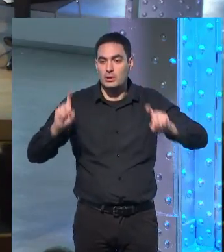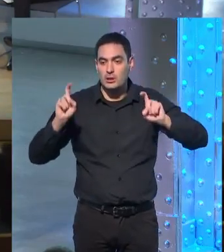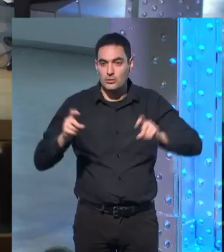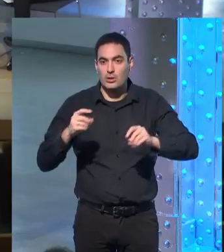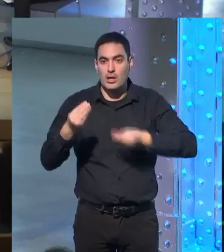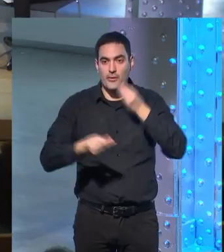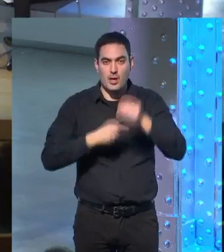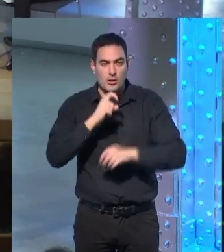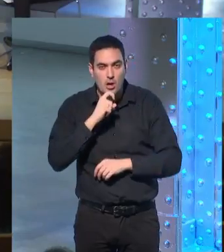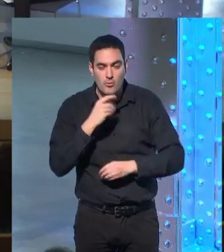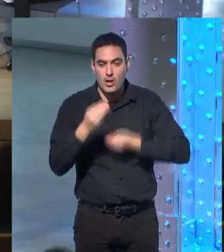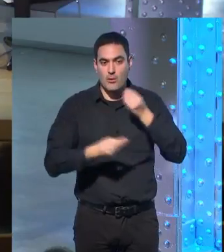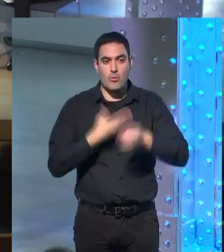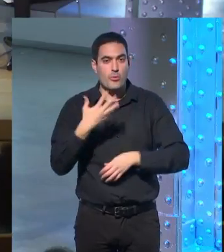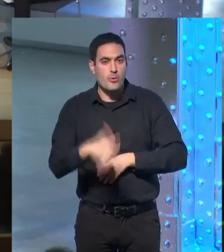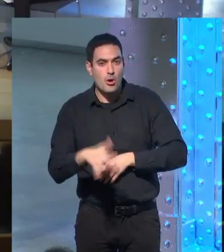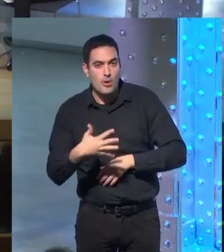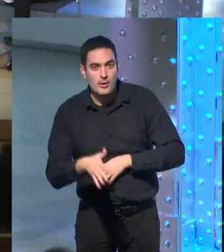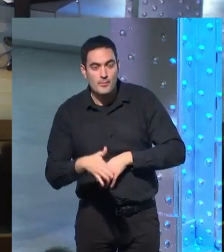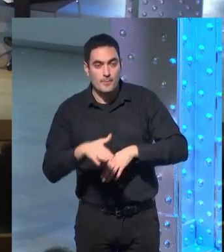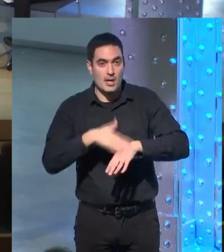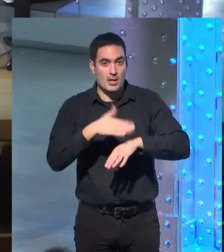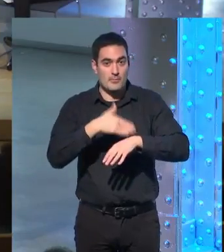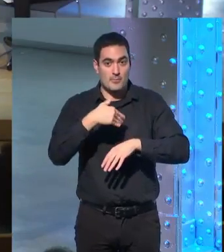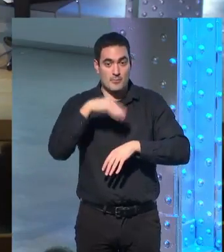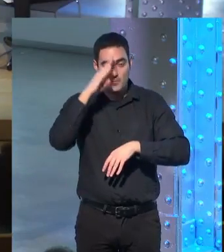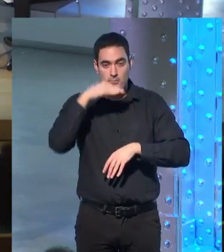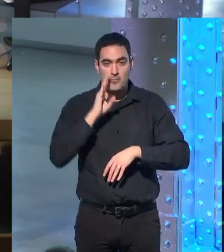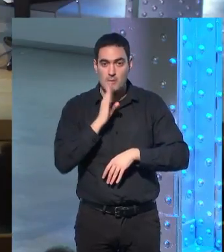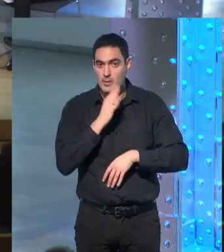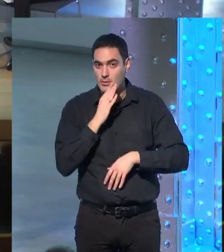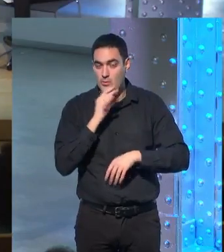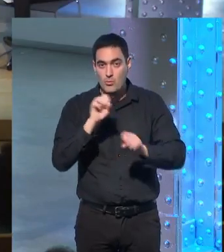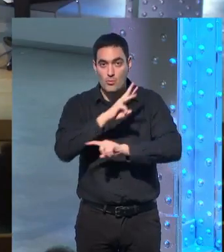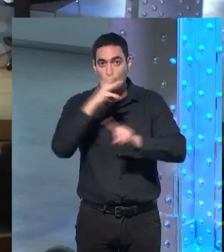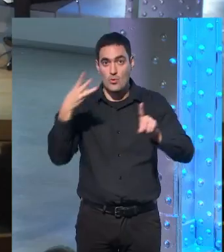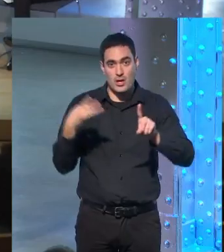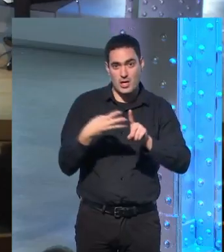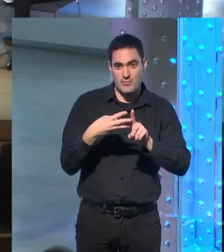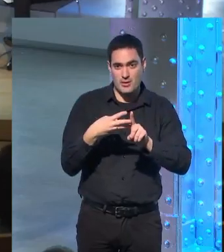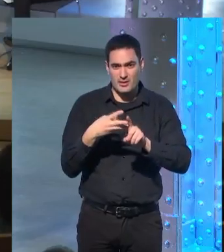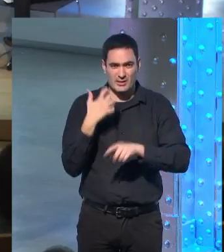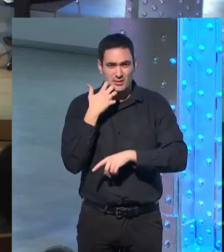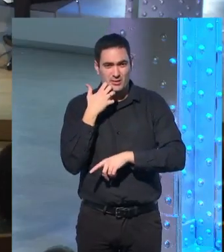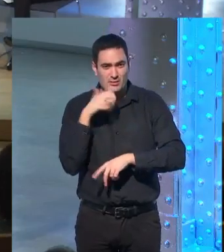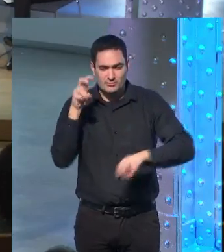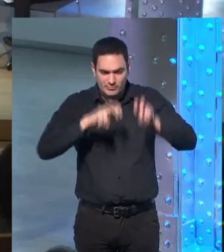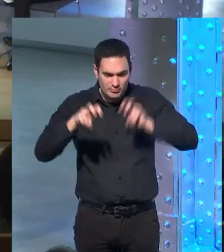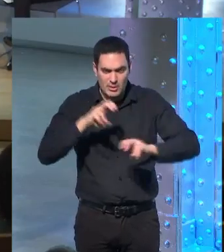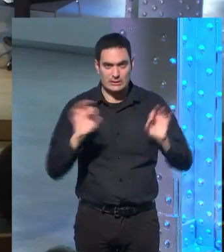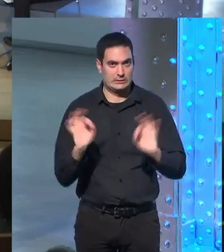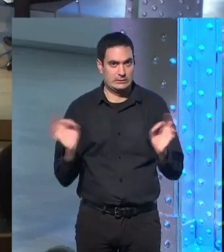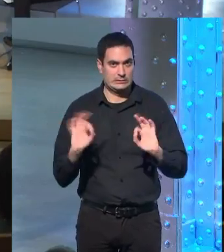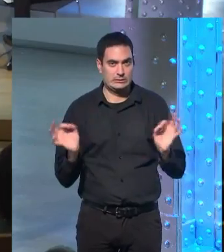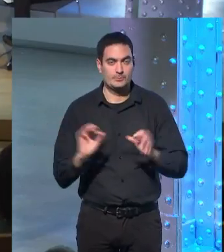he hecho, dónde lo he hecho, para que ellos vean que yo no he mirado ninguna página así muy extraña ni nada así.